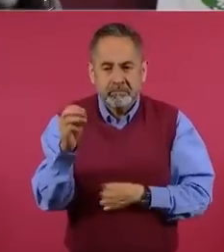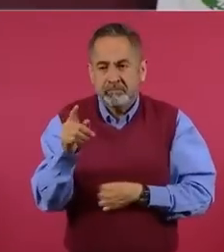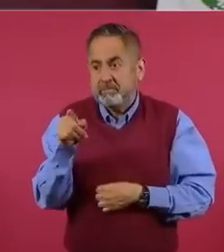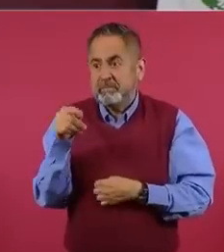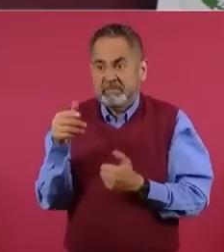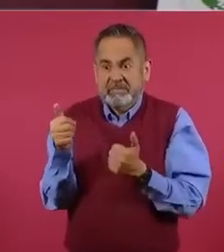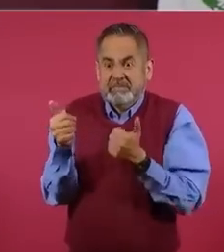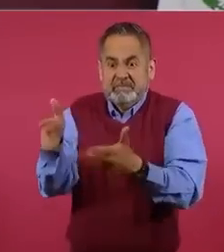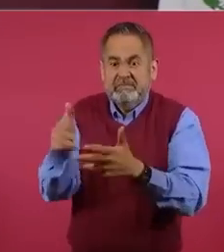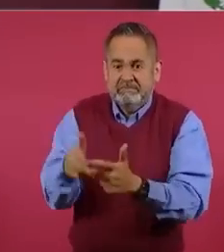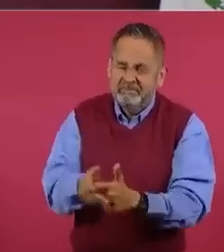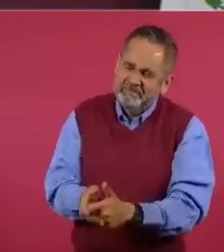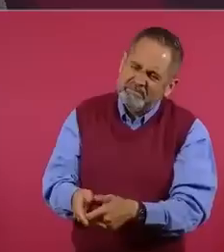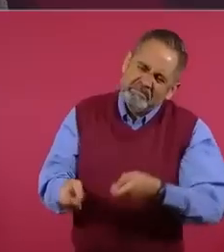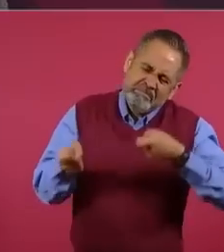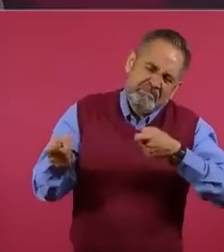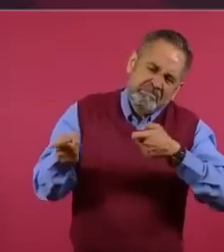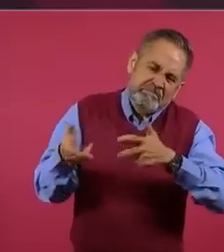asesinaron.